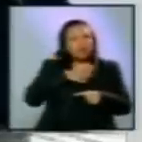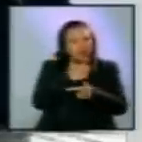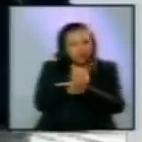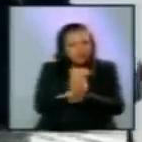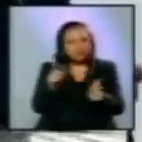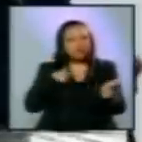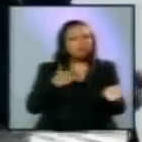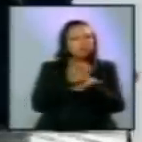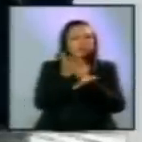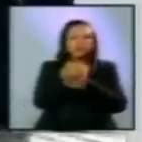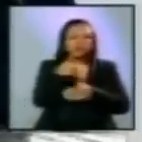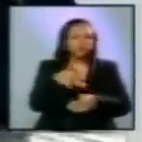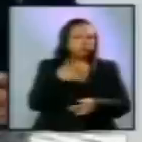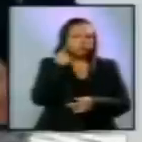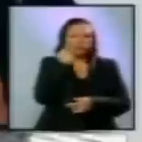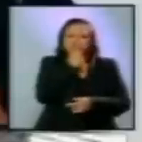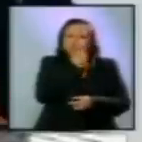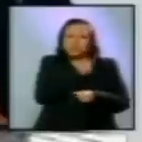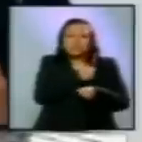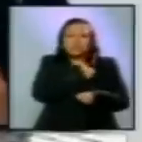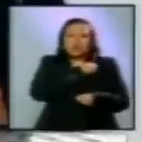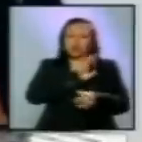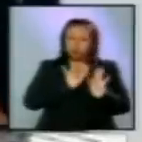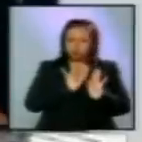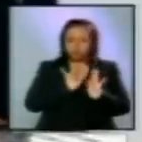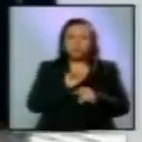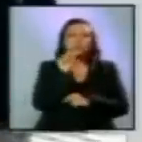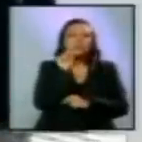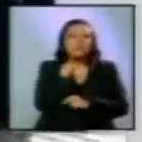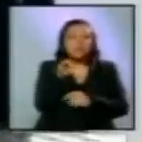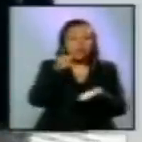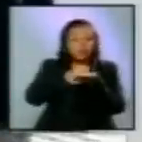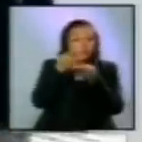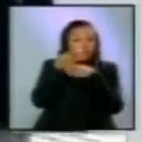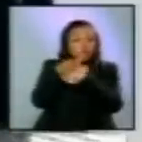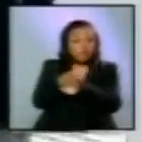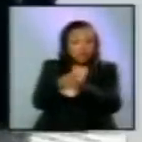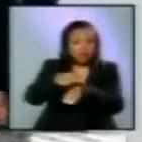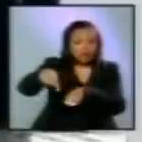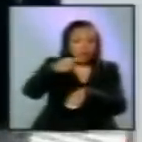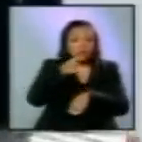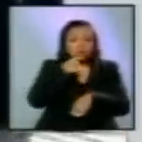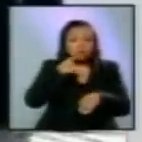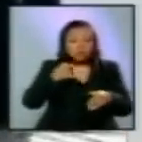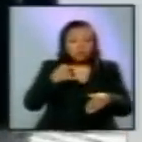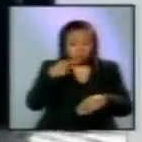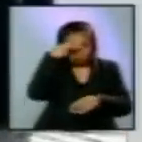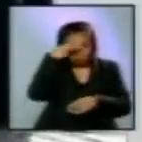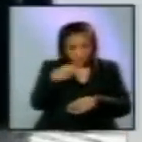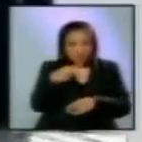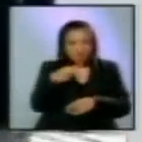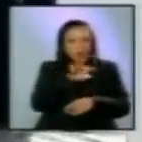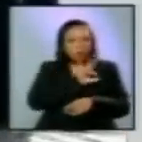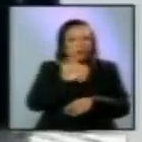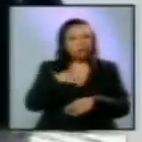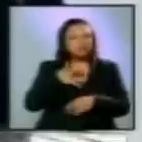sistema de salud que más convenga y una cuenta bancaria que garantice a los niños de México llegar a la